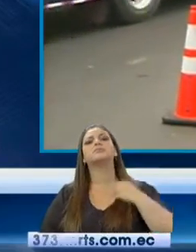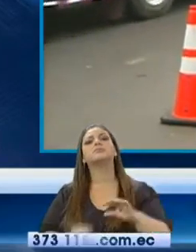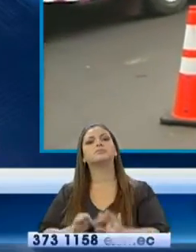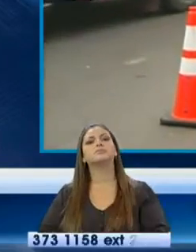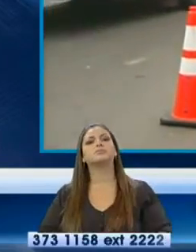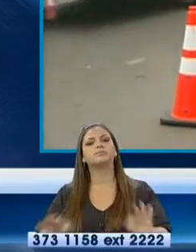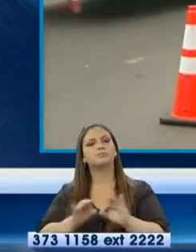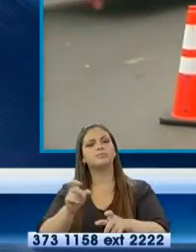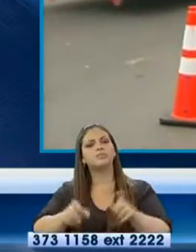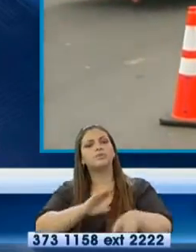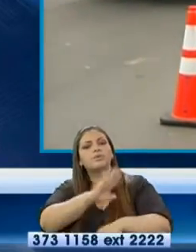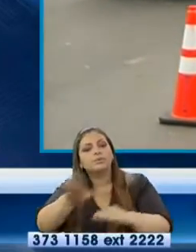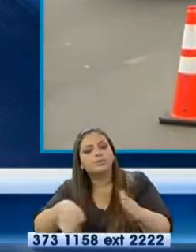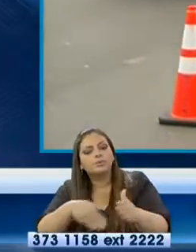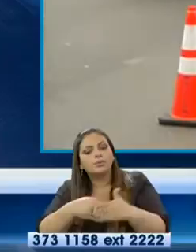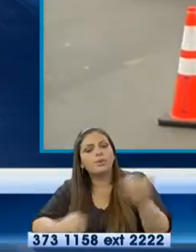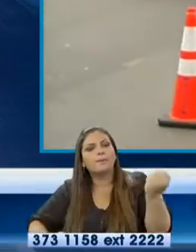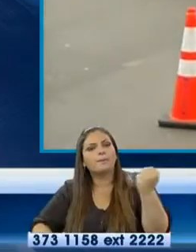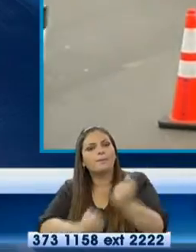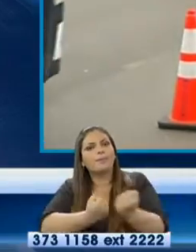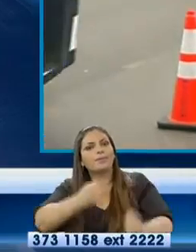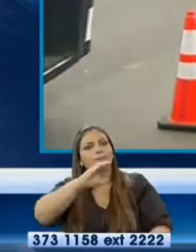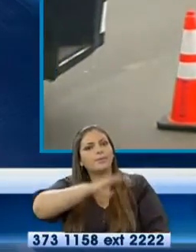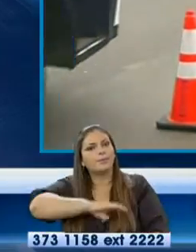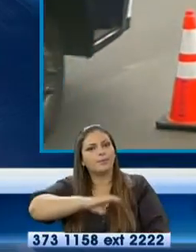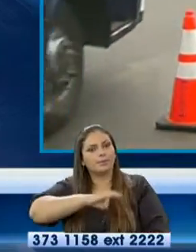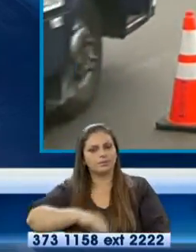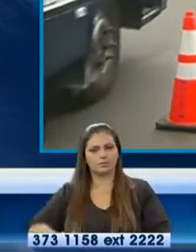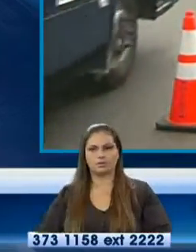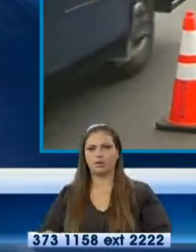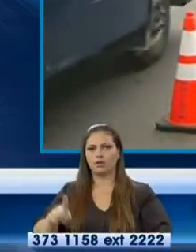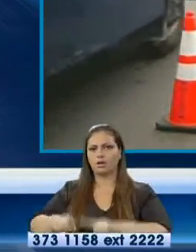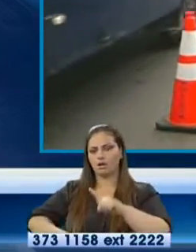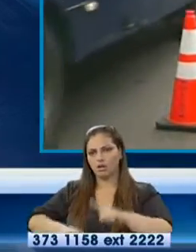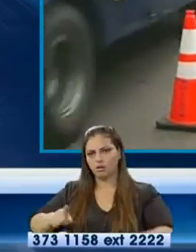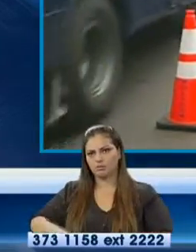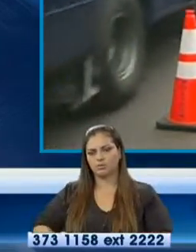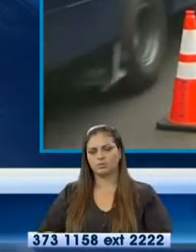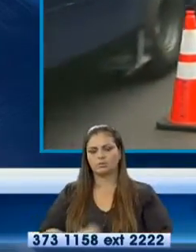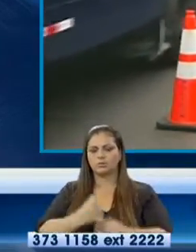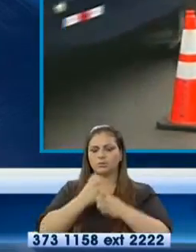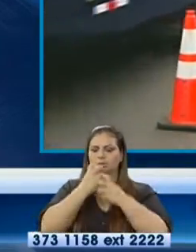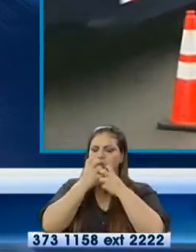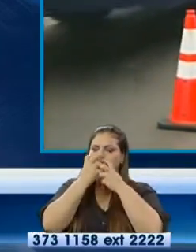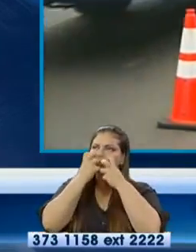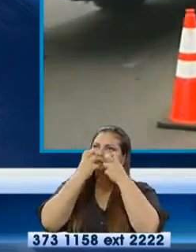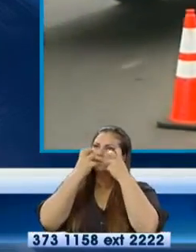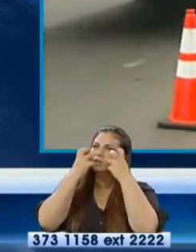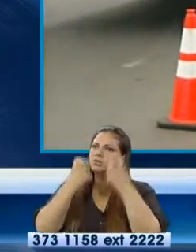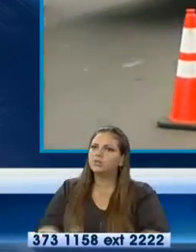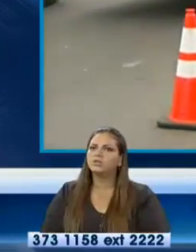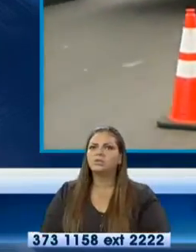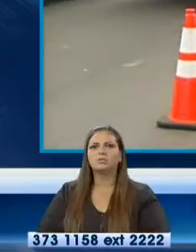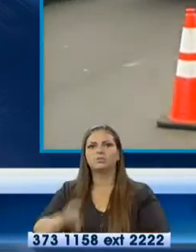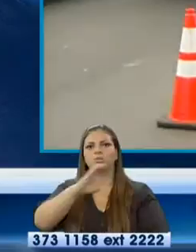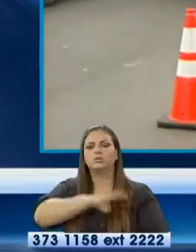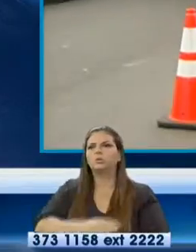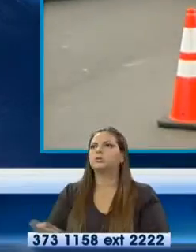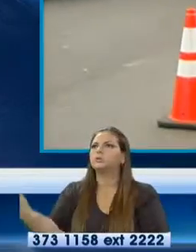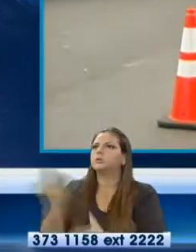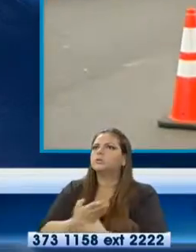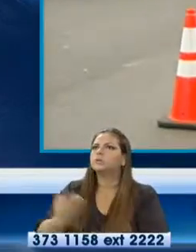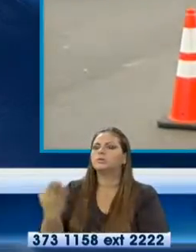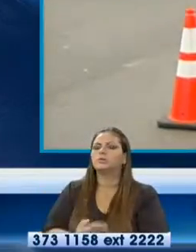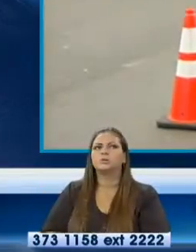ciudadana. Alguno de los que, otra vez, repito, se queja cuando pasa algo, cuando ve un robo, ve un